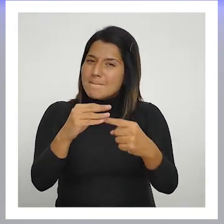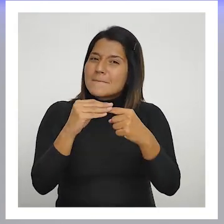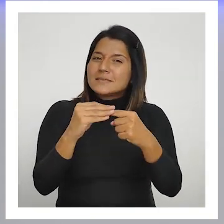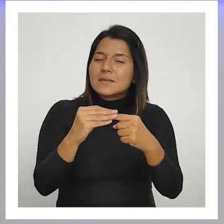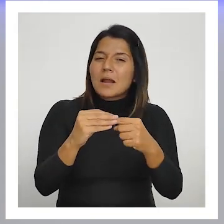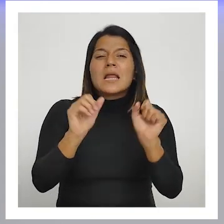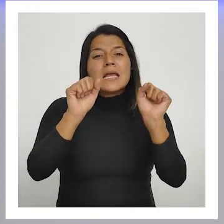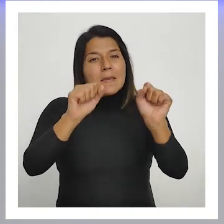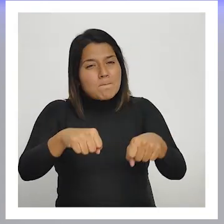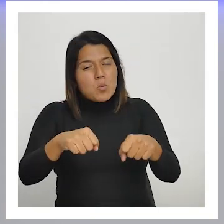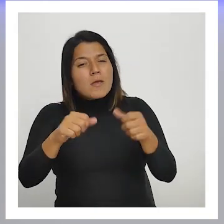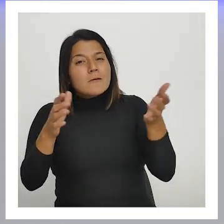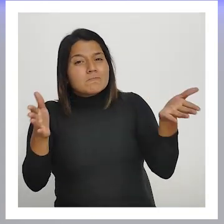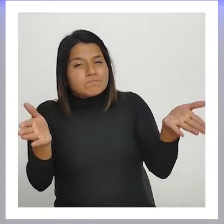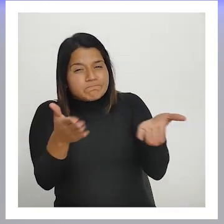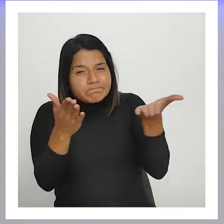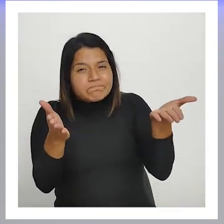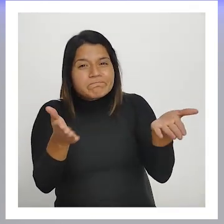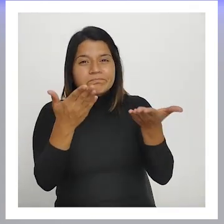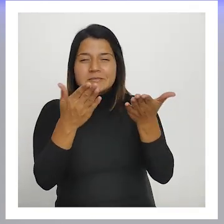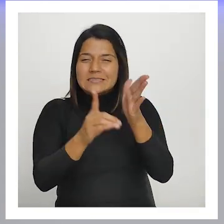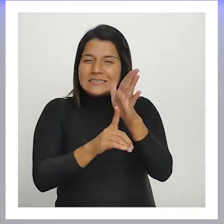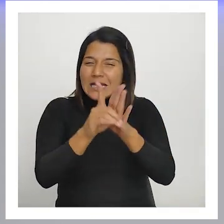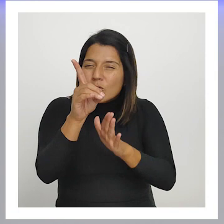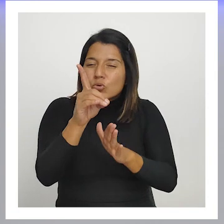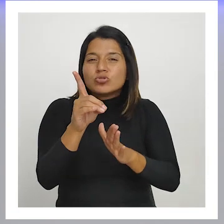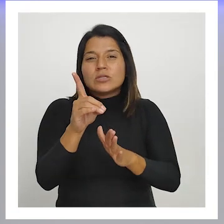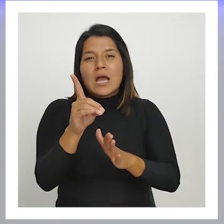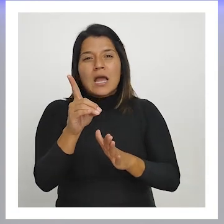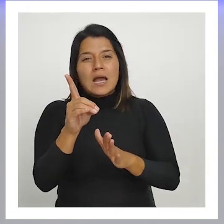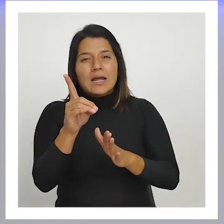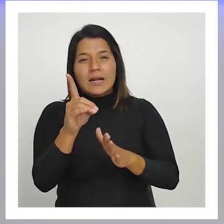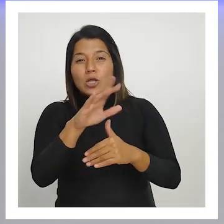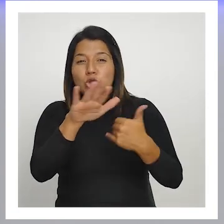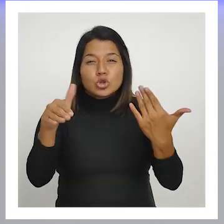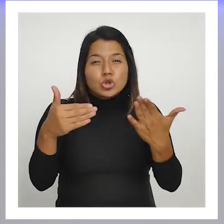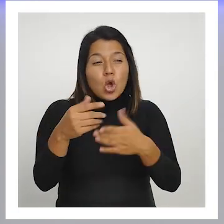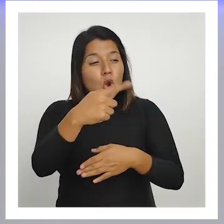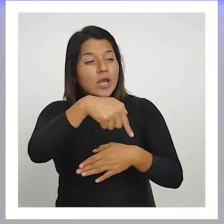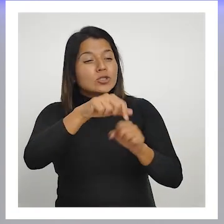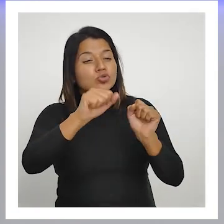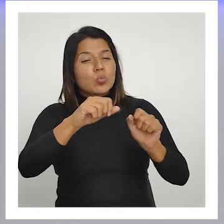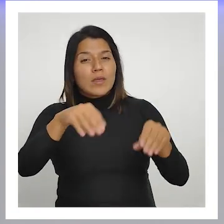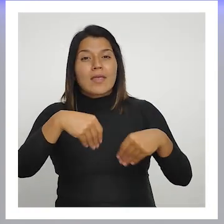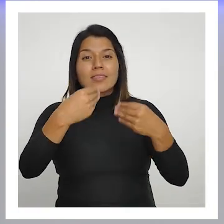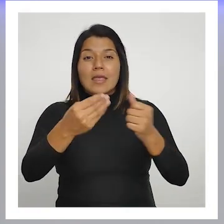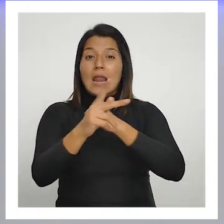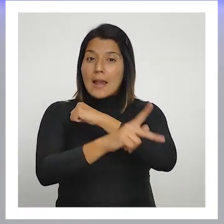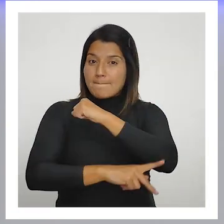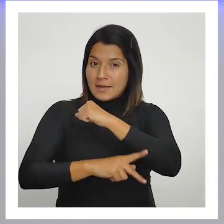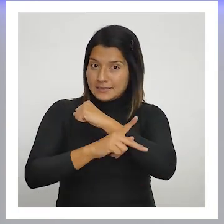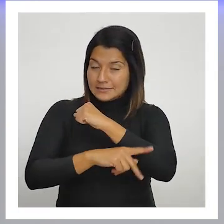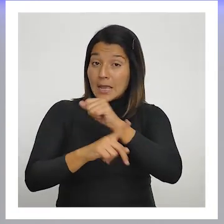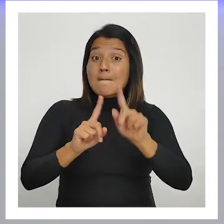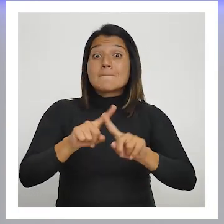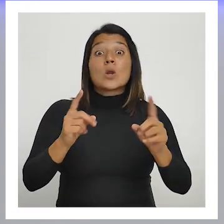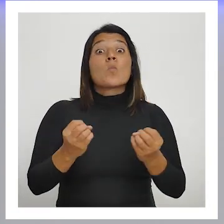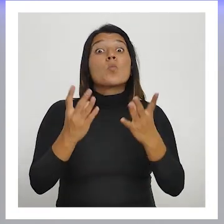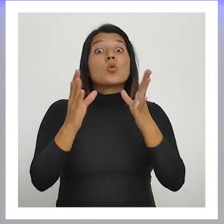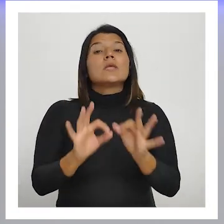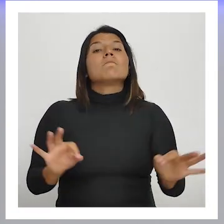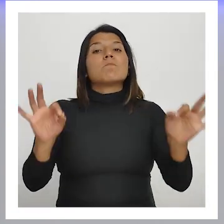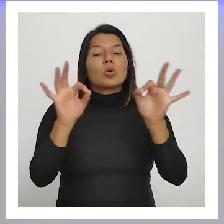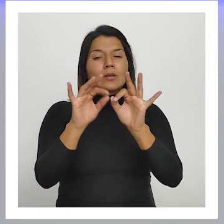puedan potenciar todo lo que ellos como equipo tienen que darle al país. Pero es importante también entender